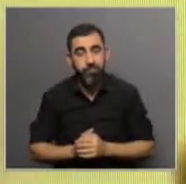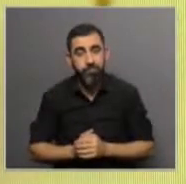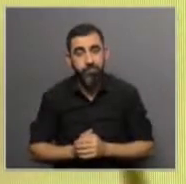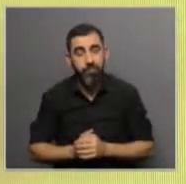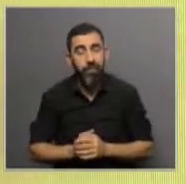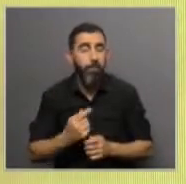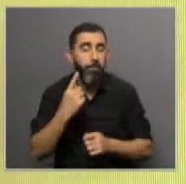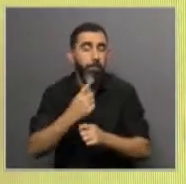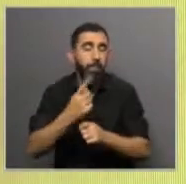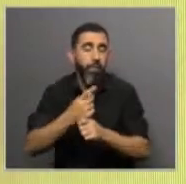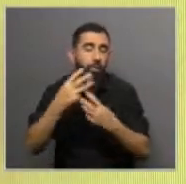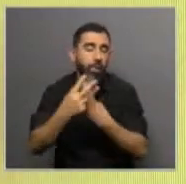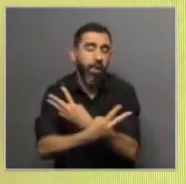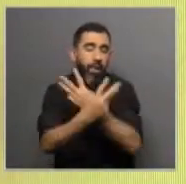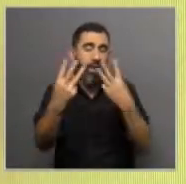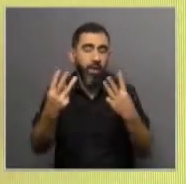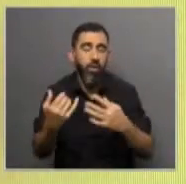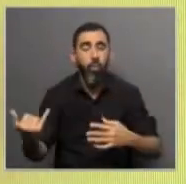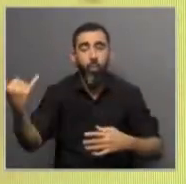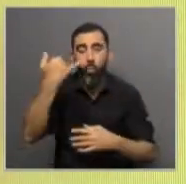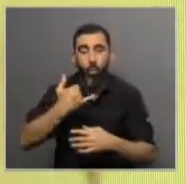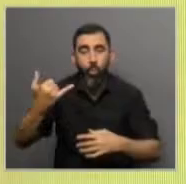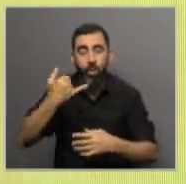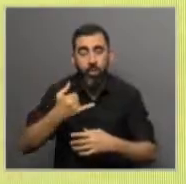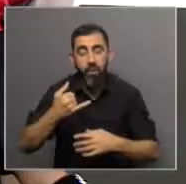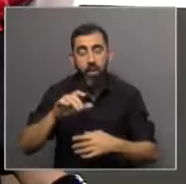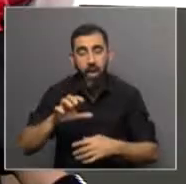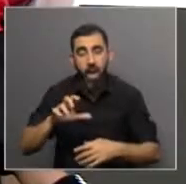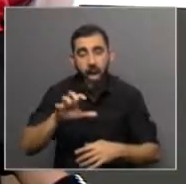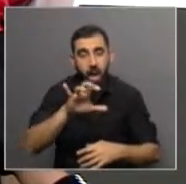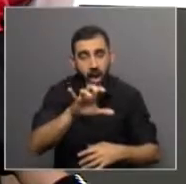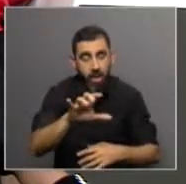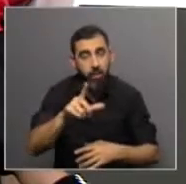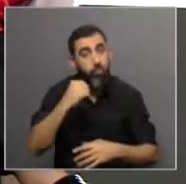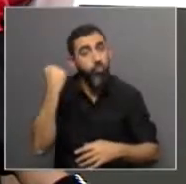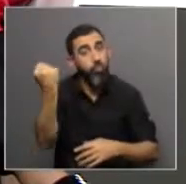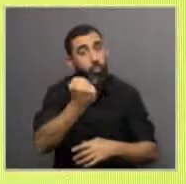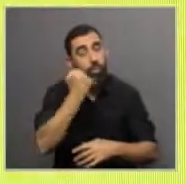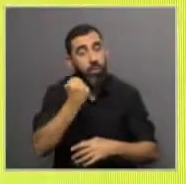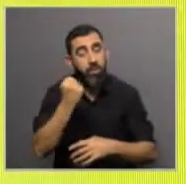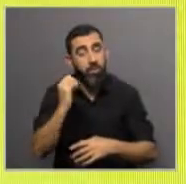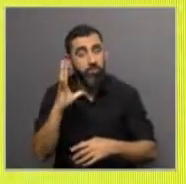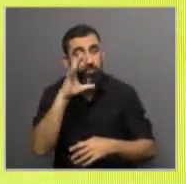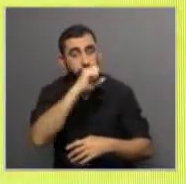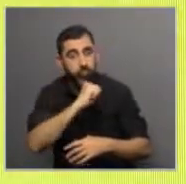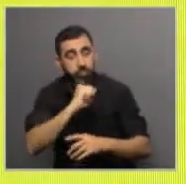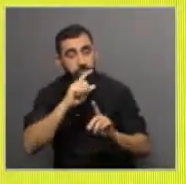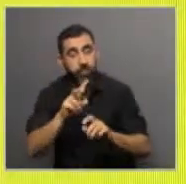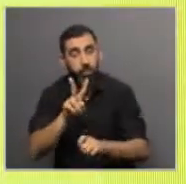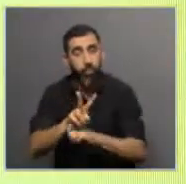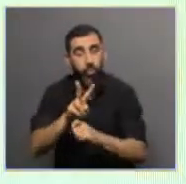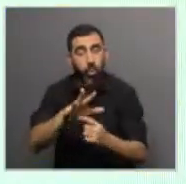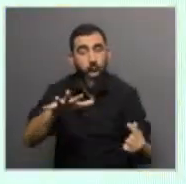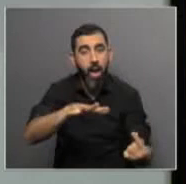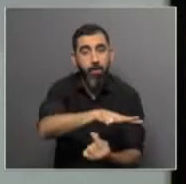primero generalidades, ¿no? Bien. Nos contaban que las arañas son predadores, que son muy importantes para la conservación también y para el monitoreo